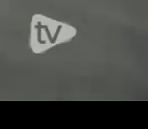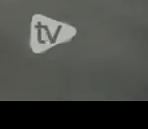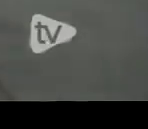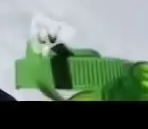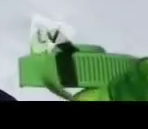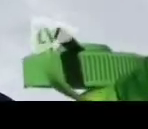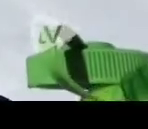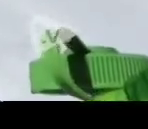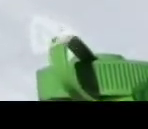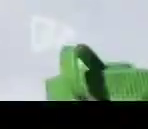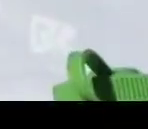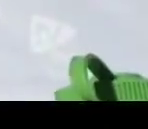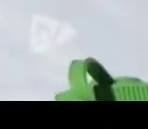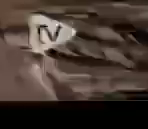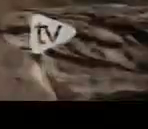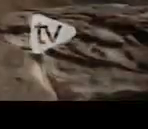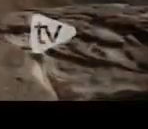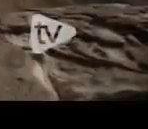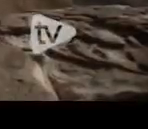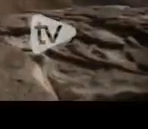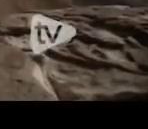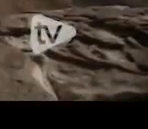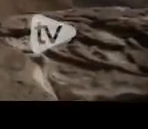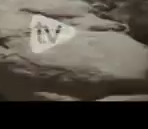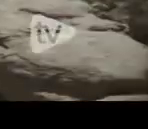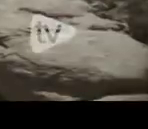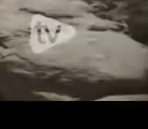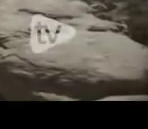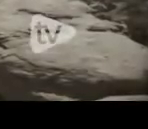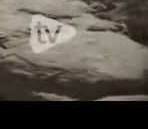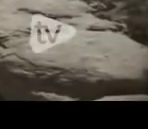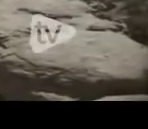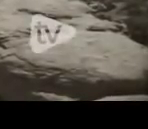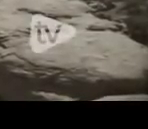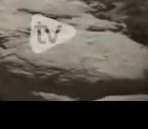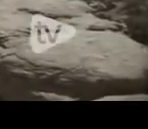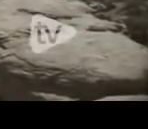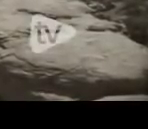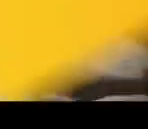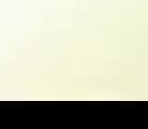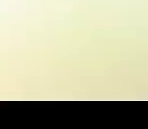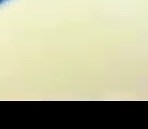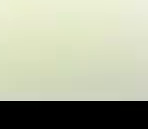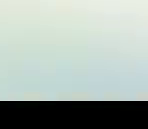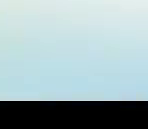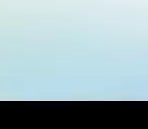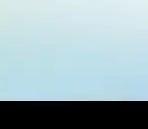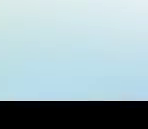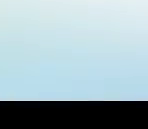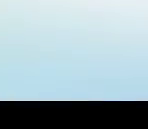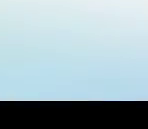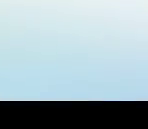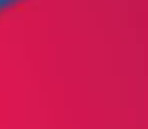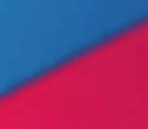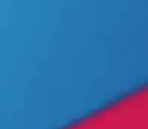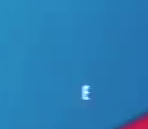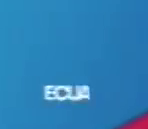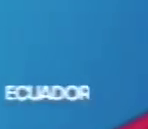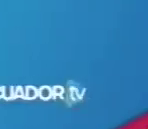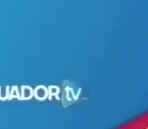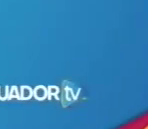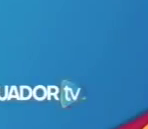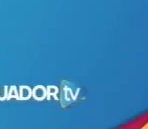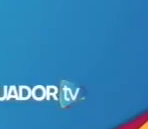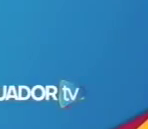Apología del Everest y otros cortometrajes de montaña, a las 10:30 de la noche, por Ecuador TV.